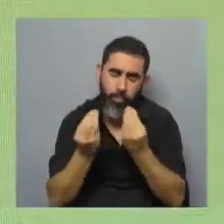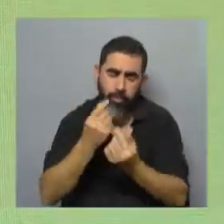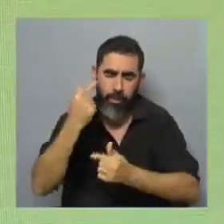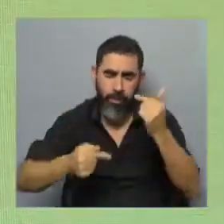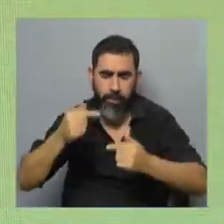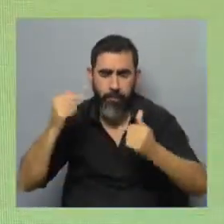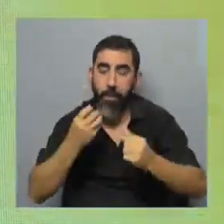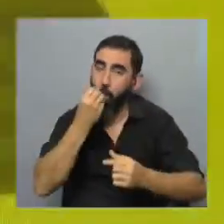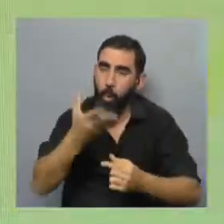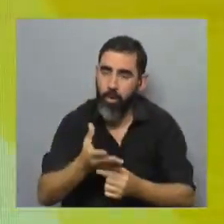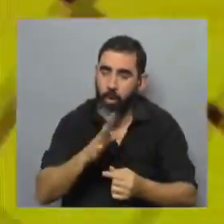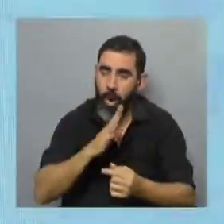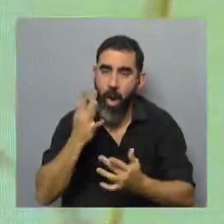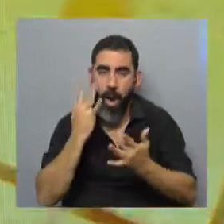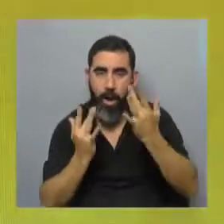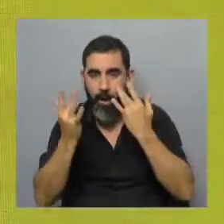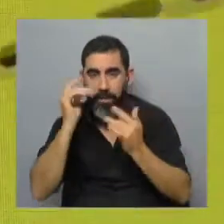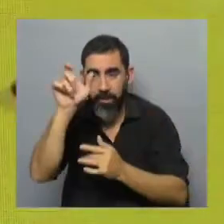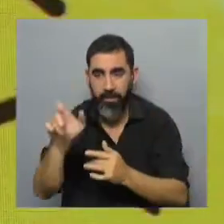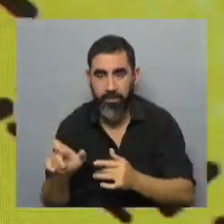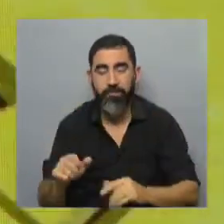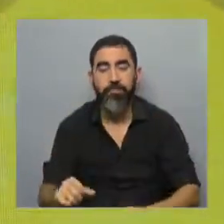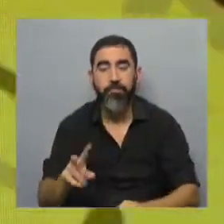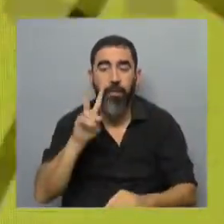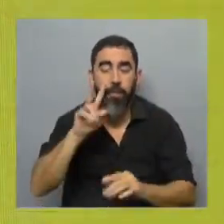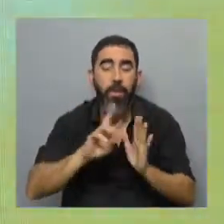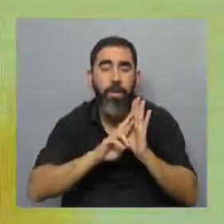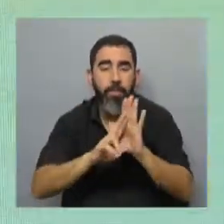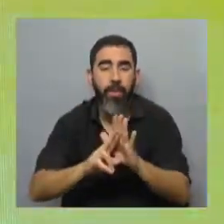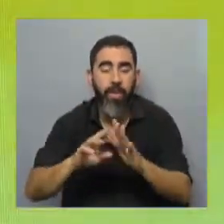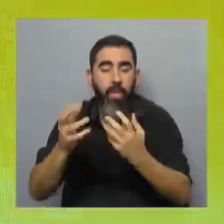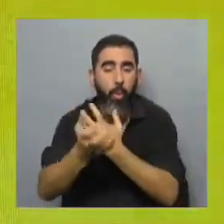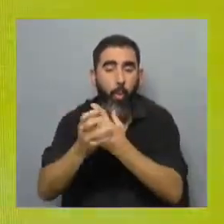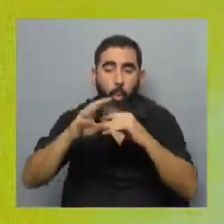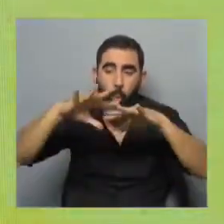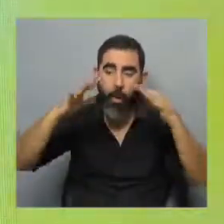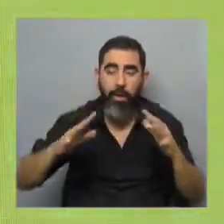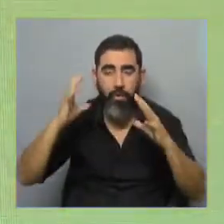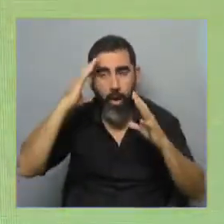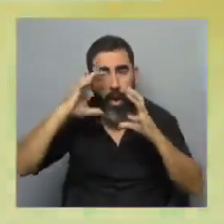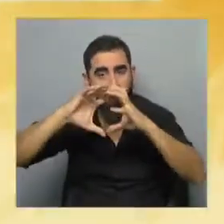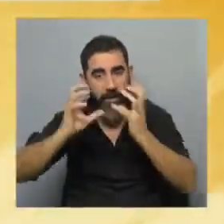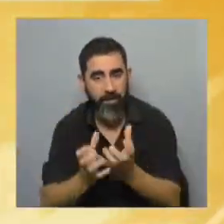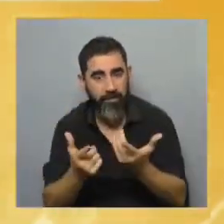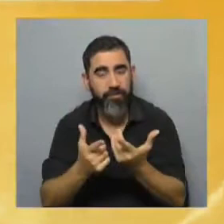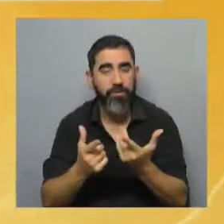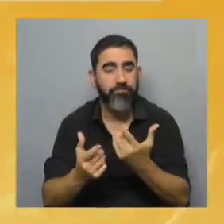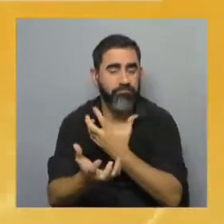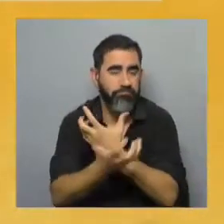muchos muy buenos paleoartistas. Y miro representaciones de esqueletos, de cráneos,